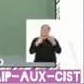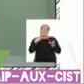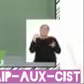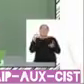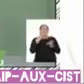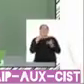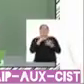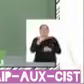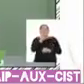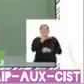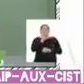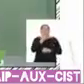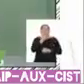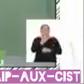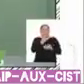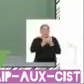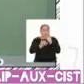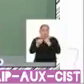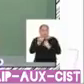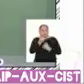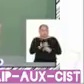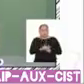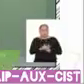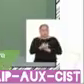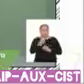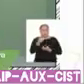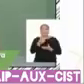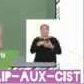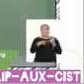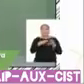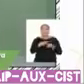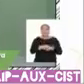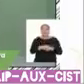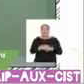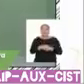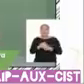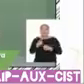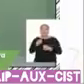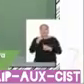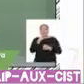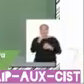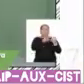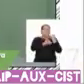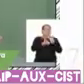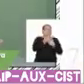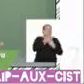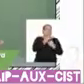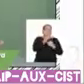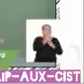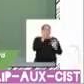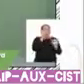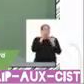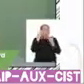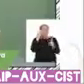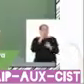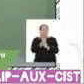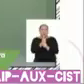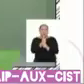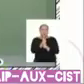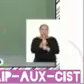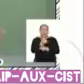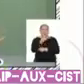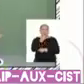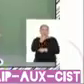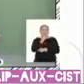¿No? ¿Qué pasa si es que fracaso? ¿Qué tengo que tener en cuenta para no fracasar, para elegir bien? ¿No? ¿Qué